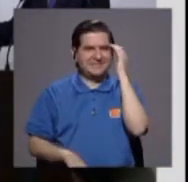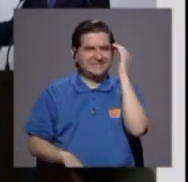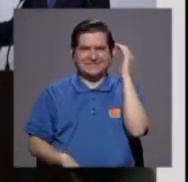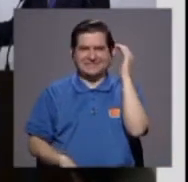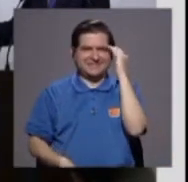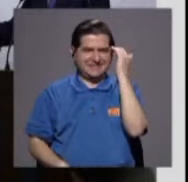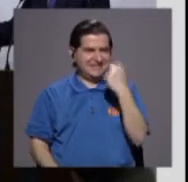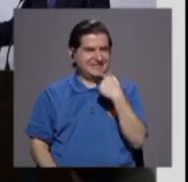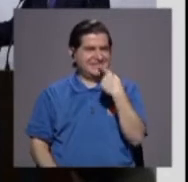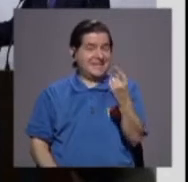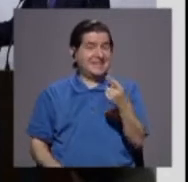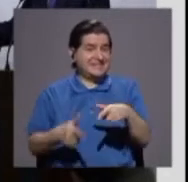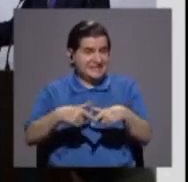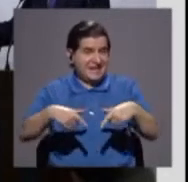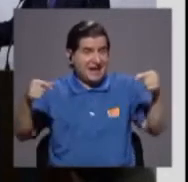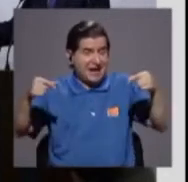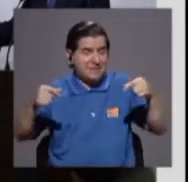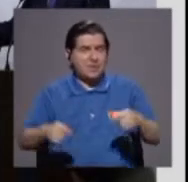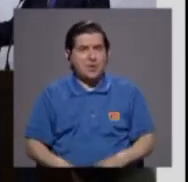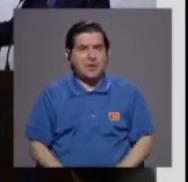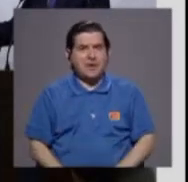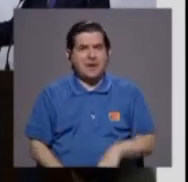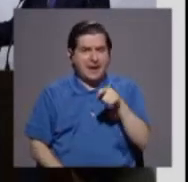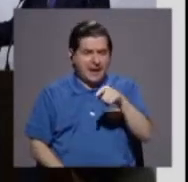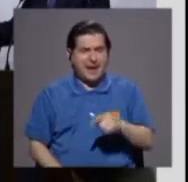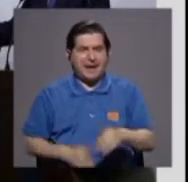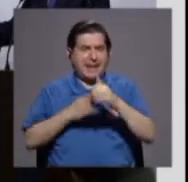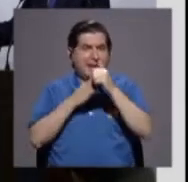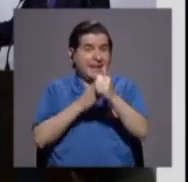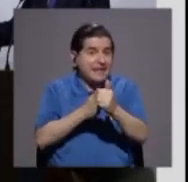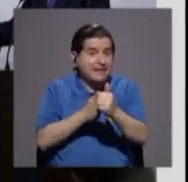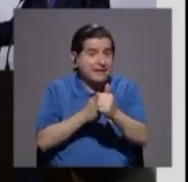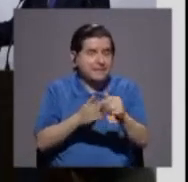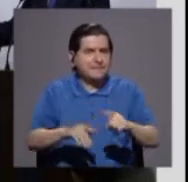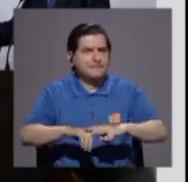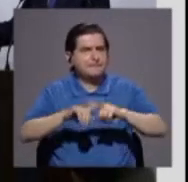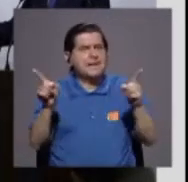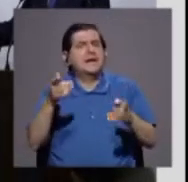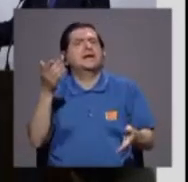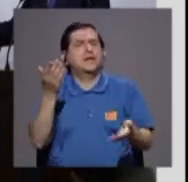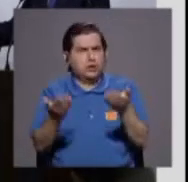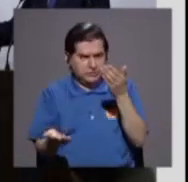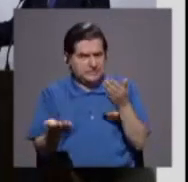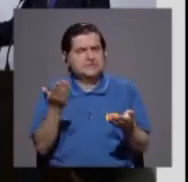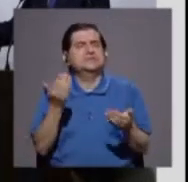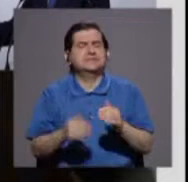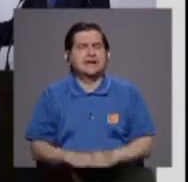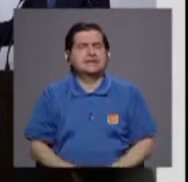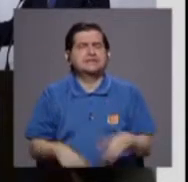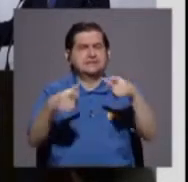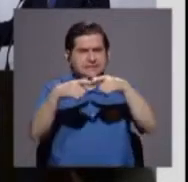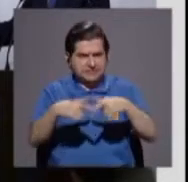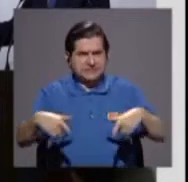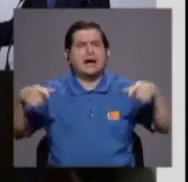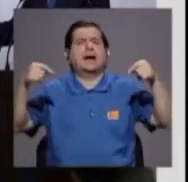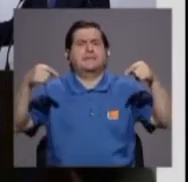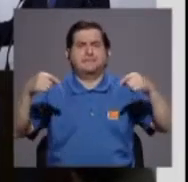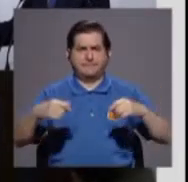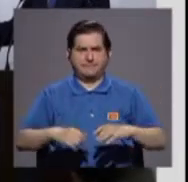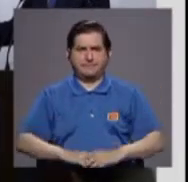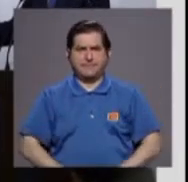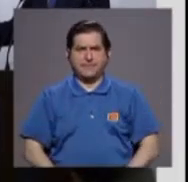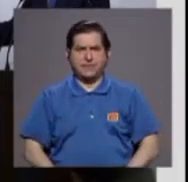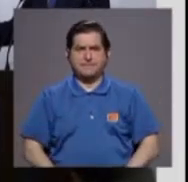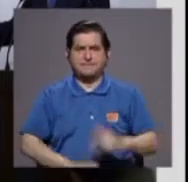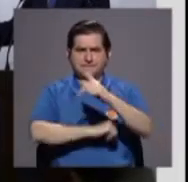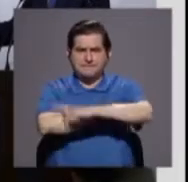conscientemente decir si Japón fue un precursor, pero probablemente Japón fue